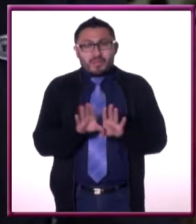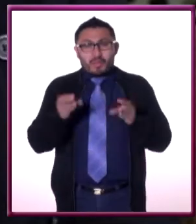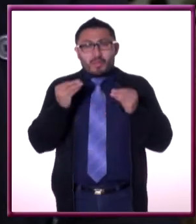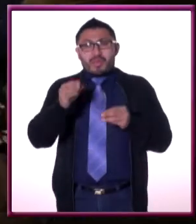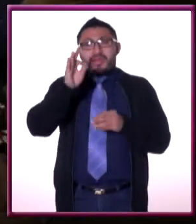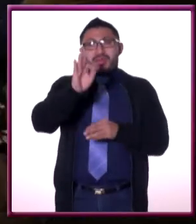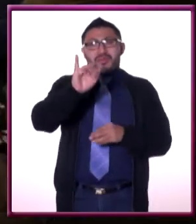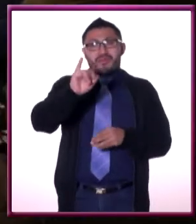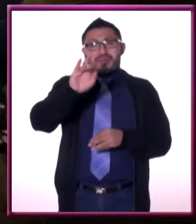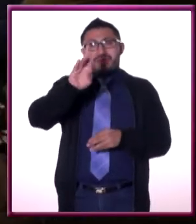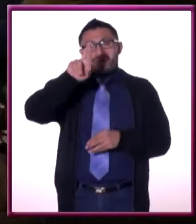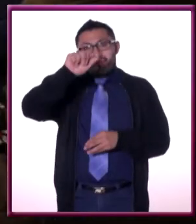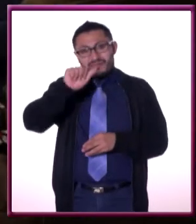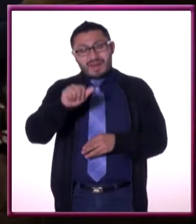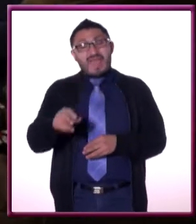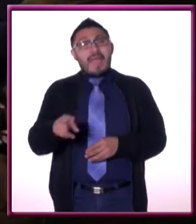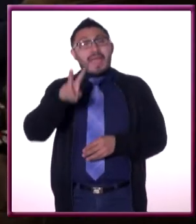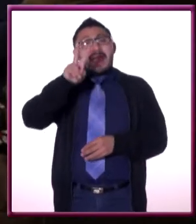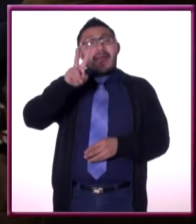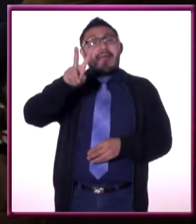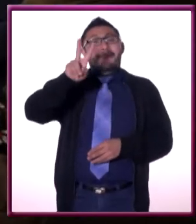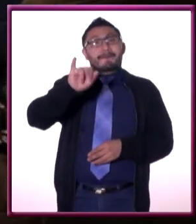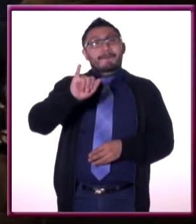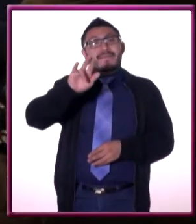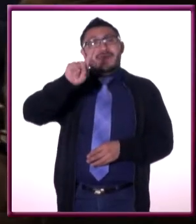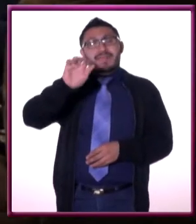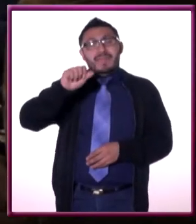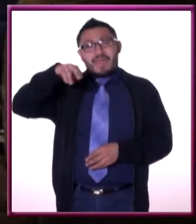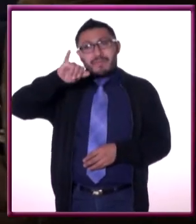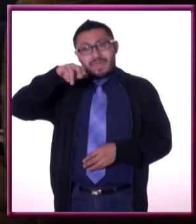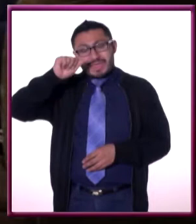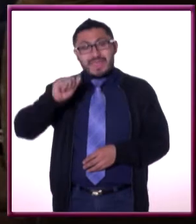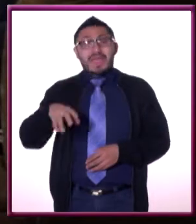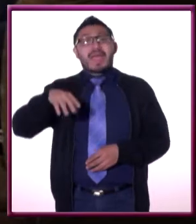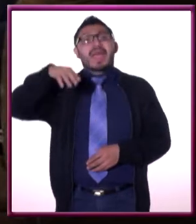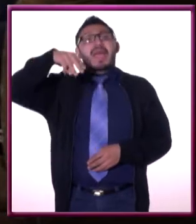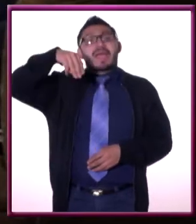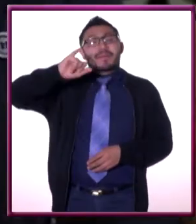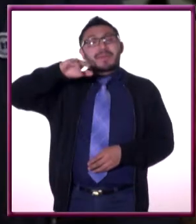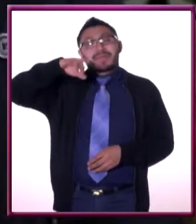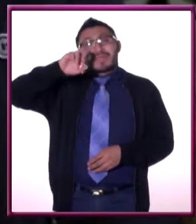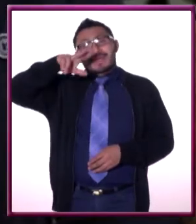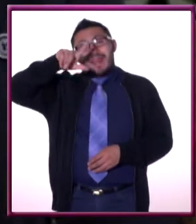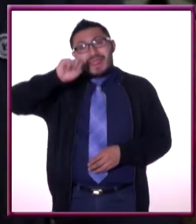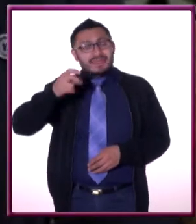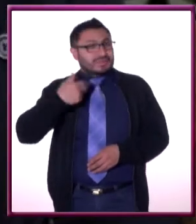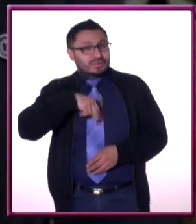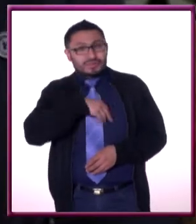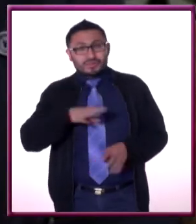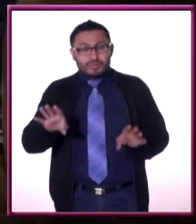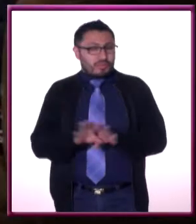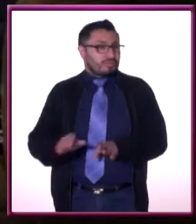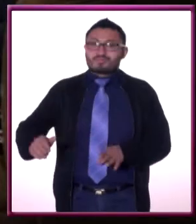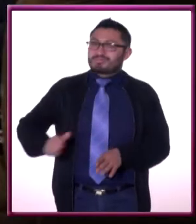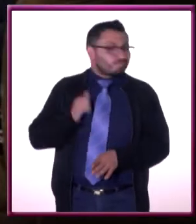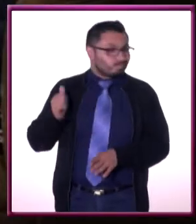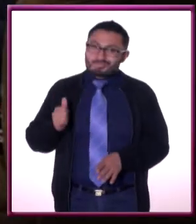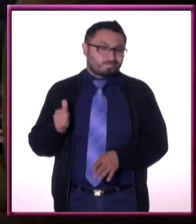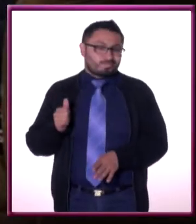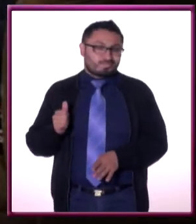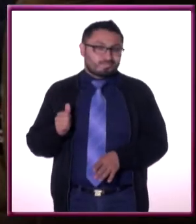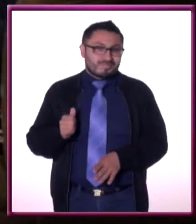mucha fibra, vitaminas, minerales y una serie de cosas que pues en realidad estamos desaprovechando. Claro.